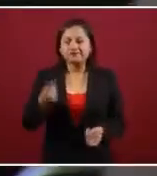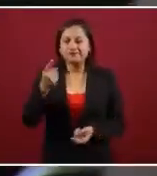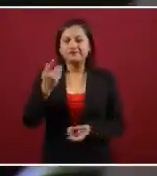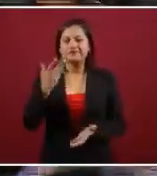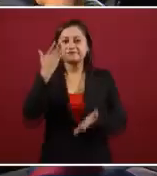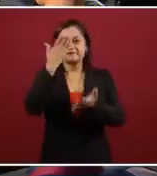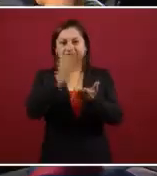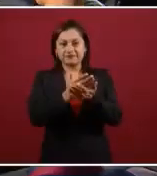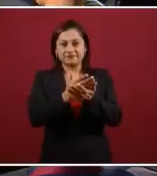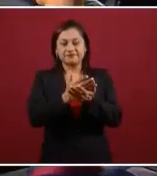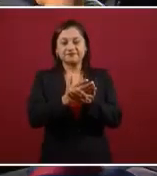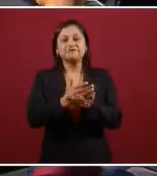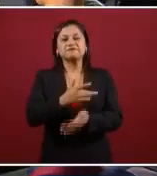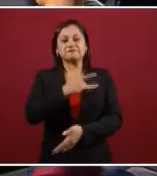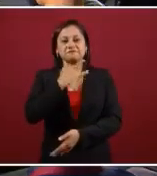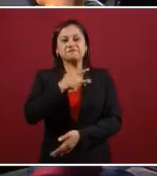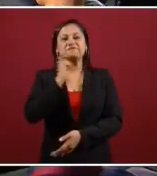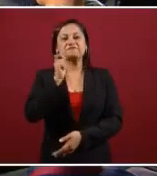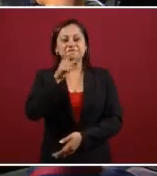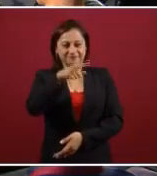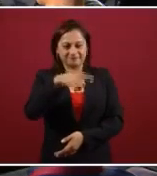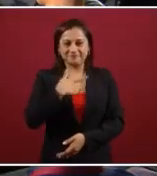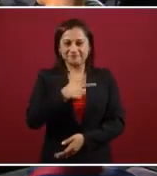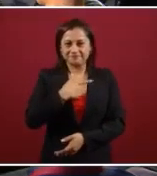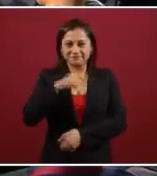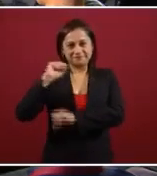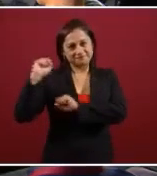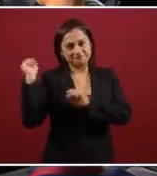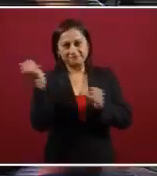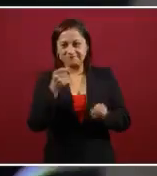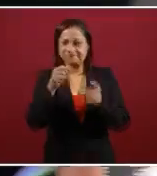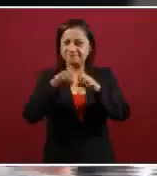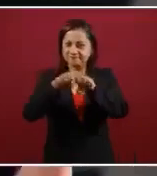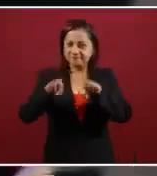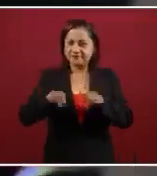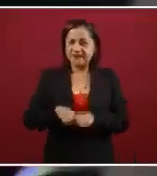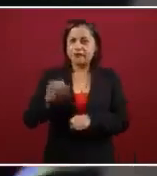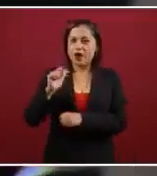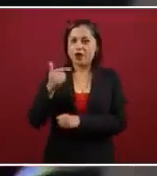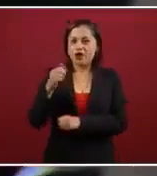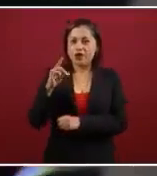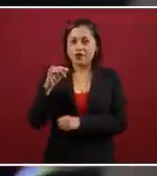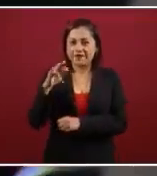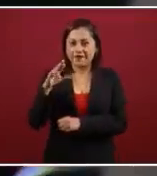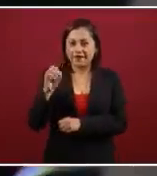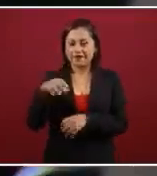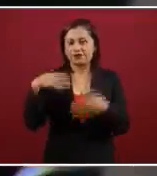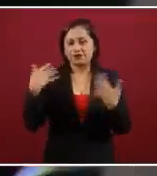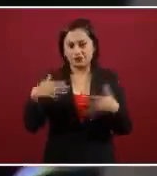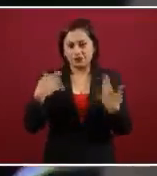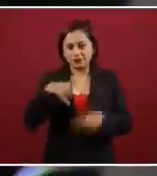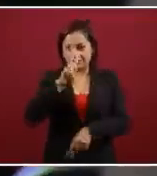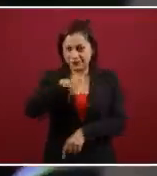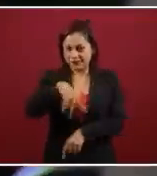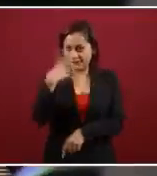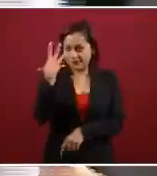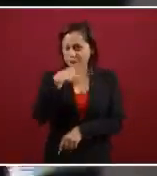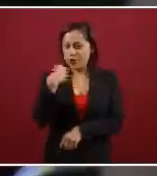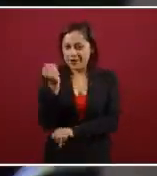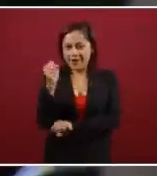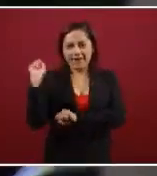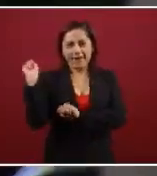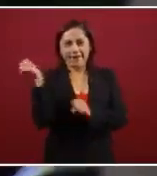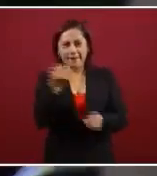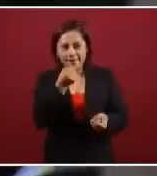del béisbol, porque hay que festejar los algodoneros. Está bueno el asunto de los béisbol, va a estar bueno